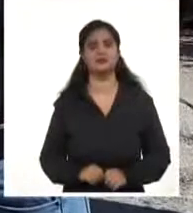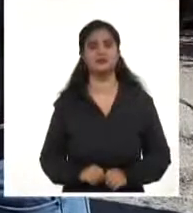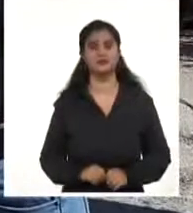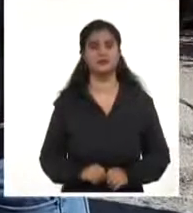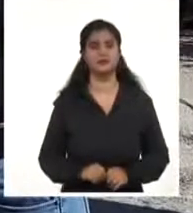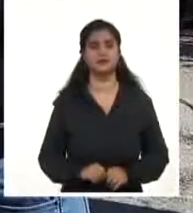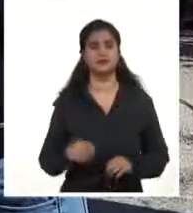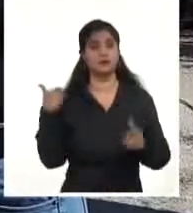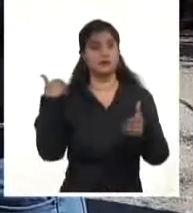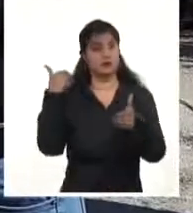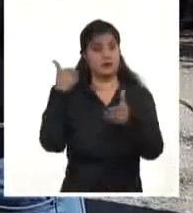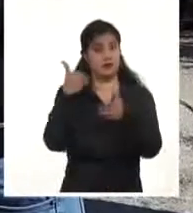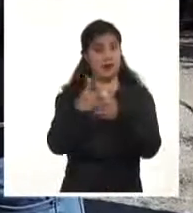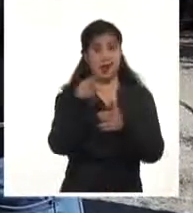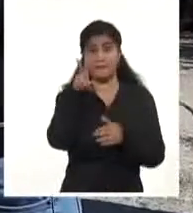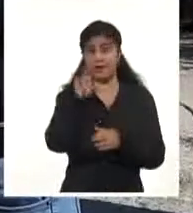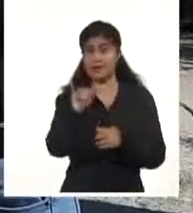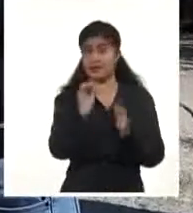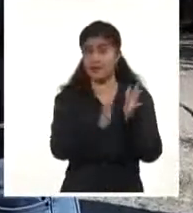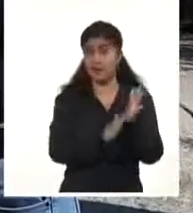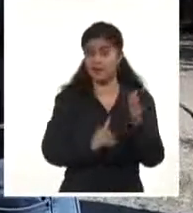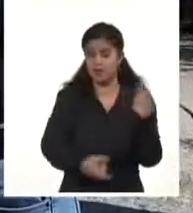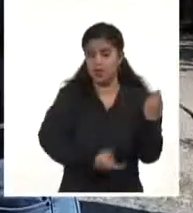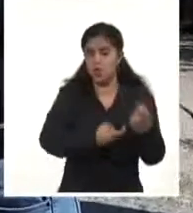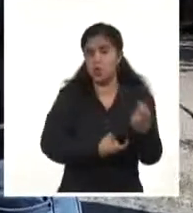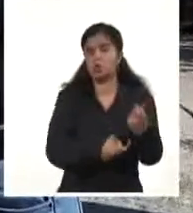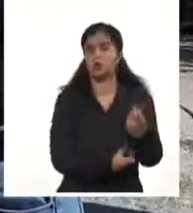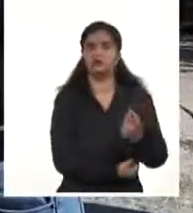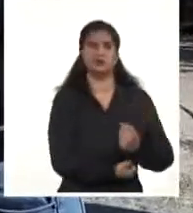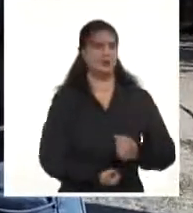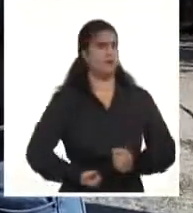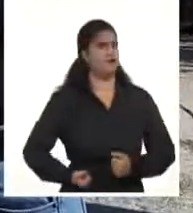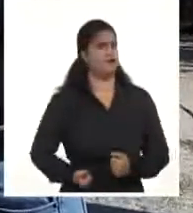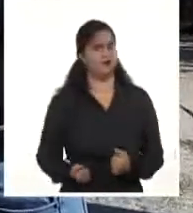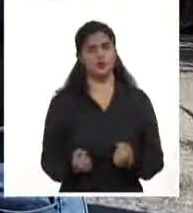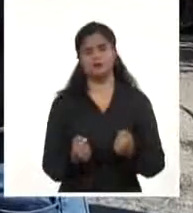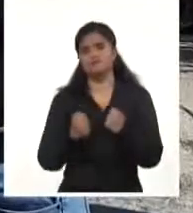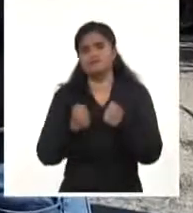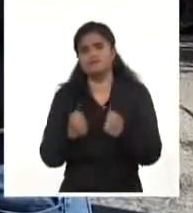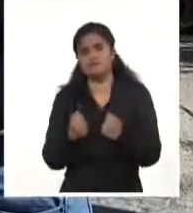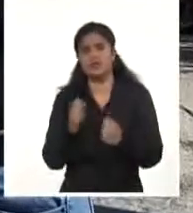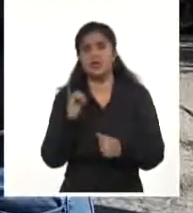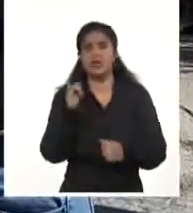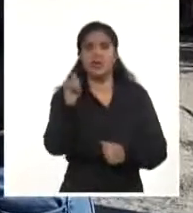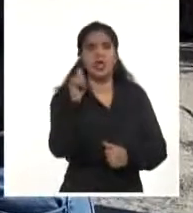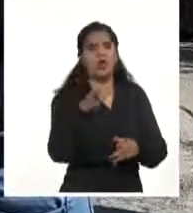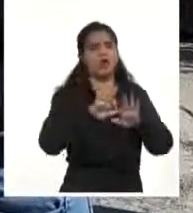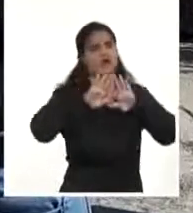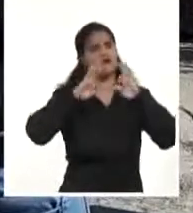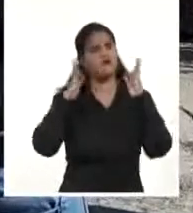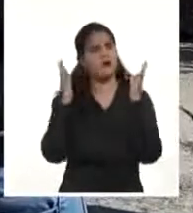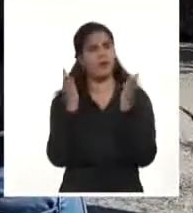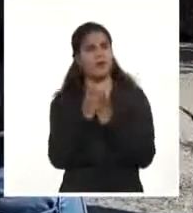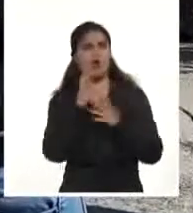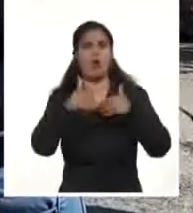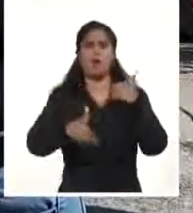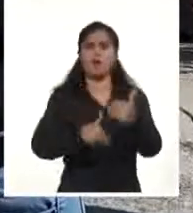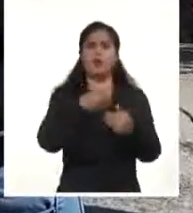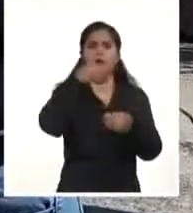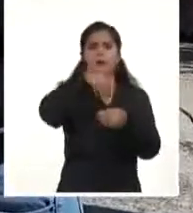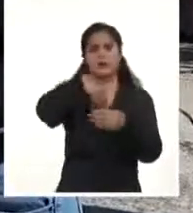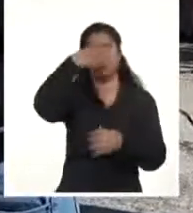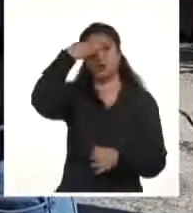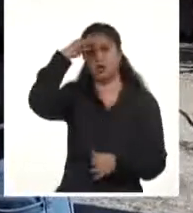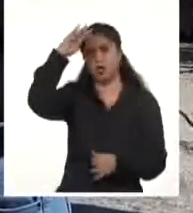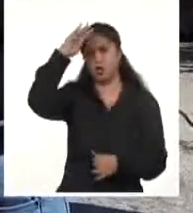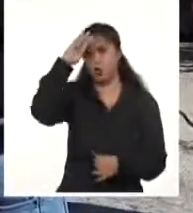en estos últimos meses, haciendo un esfuerzo increíble, aún con todas las insuficiencias en el orden económico que sabemos que tenemos por recuperar